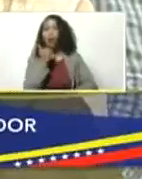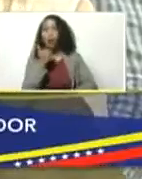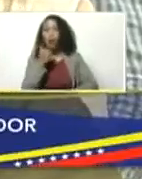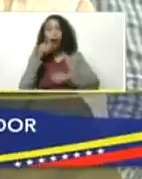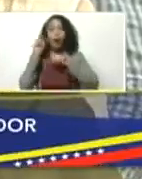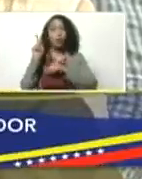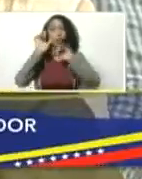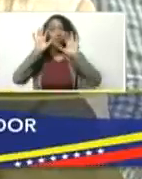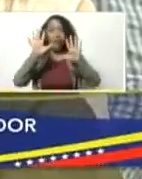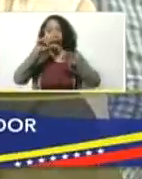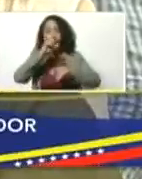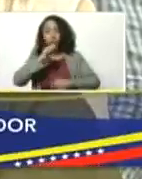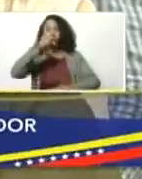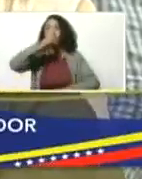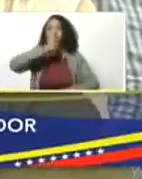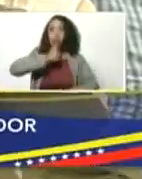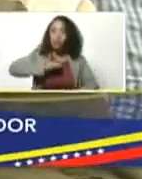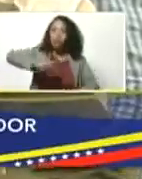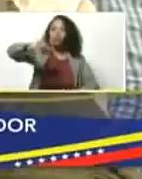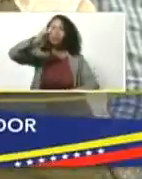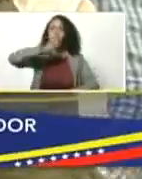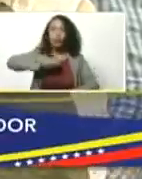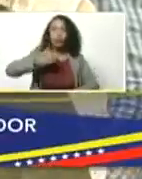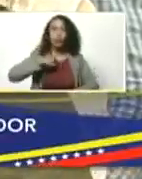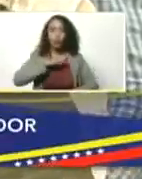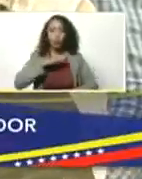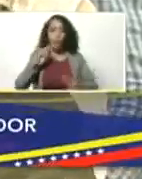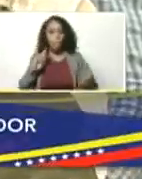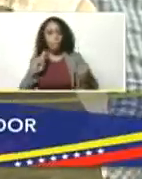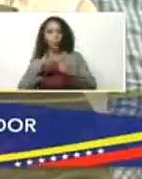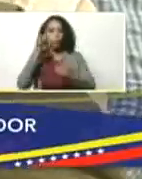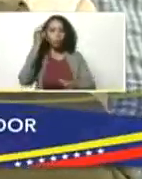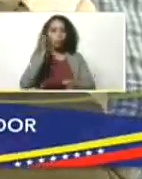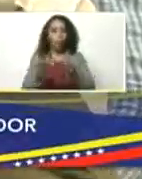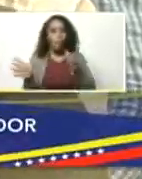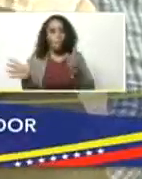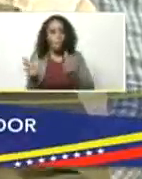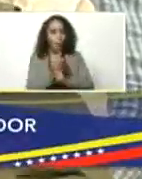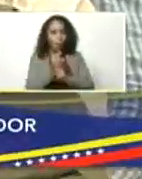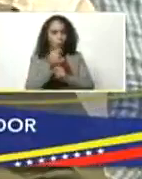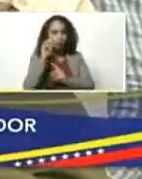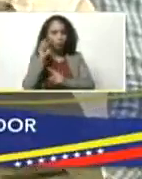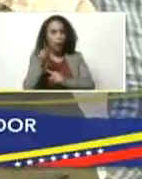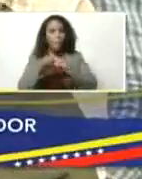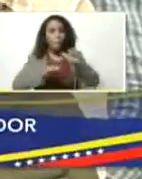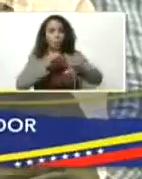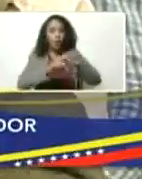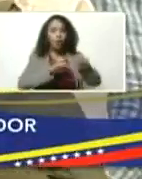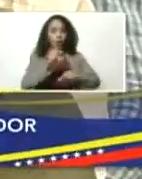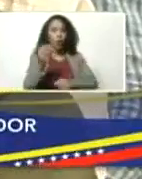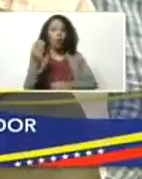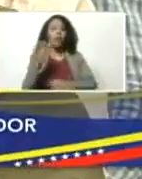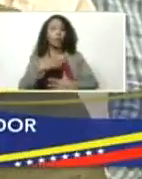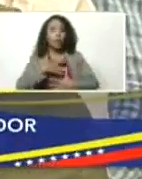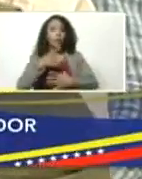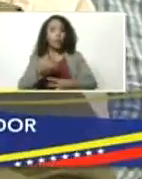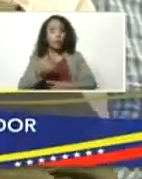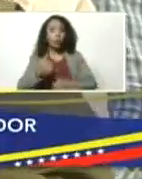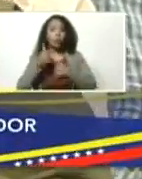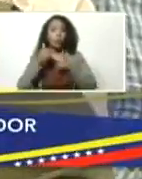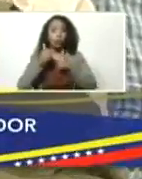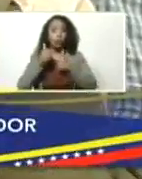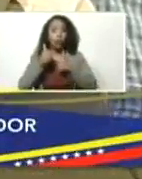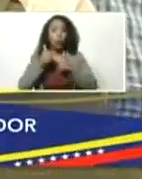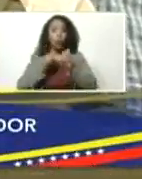estos 10 años de resistencia, lo que uno encuentra como economista es un proceso muy, muy interesante, muy rico, donde